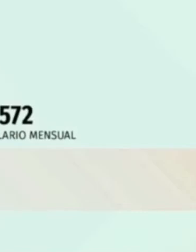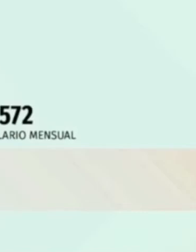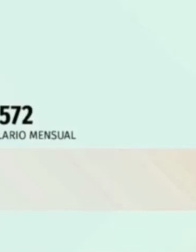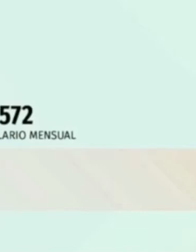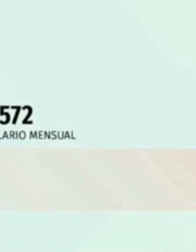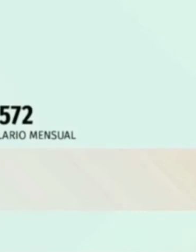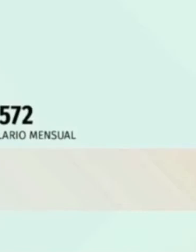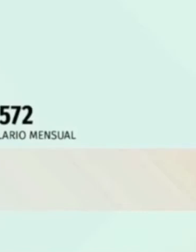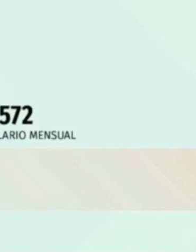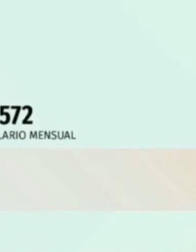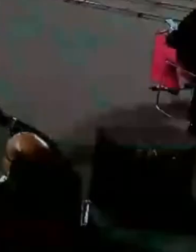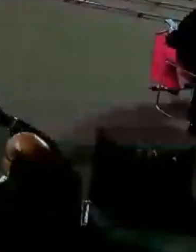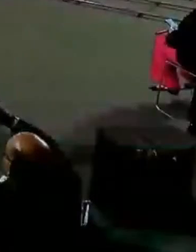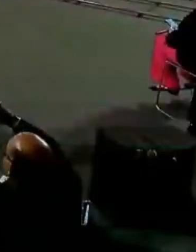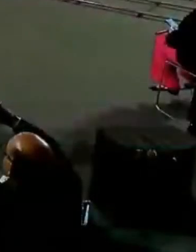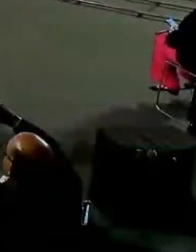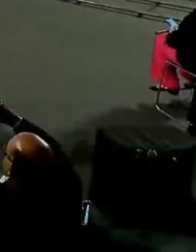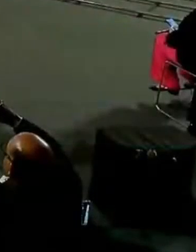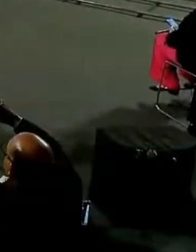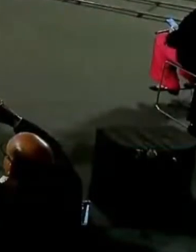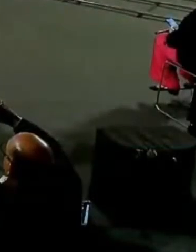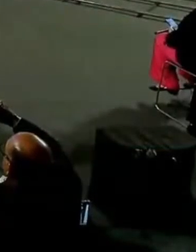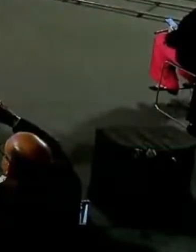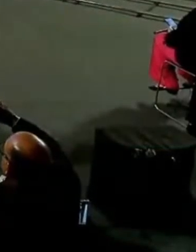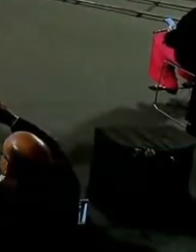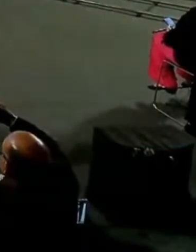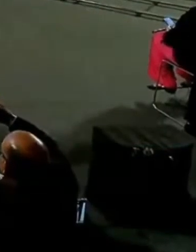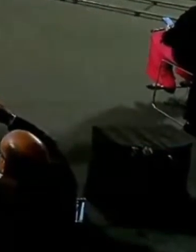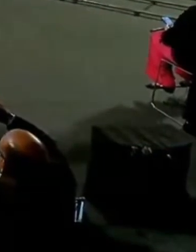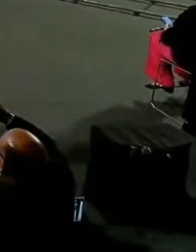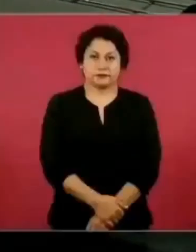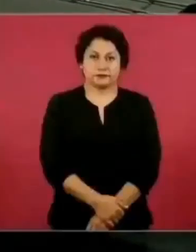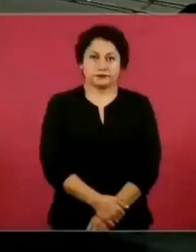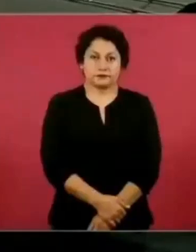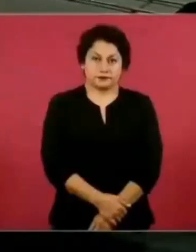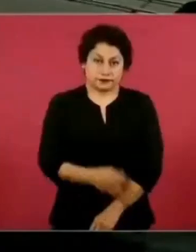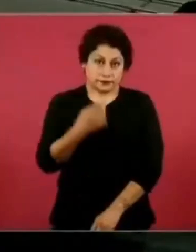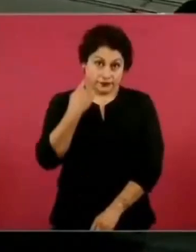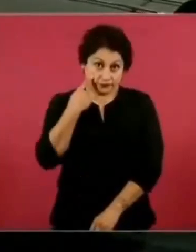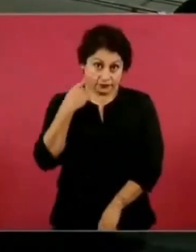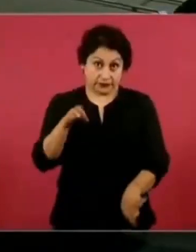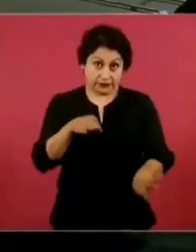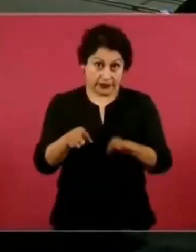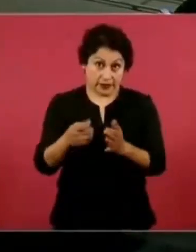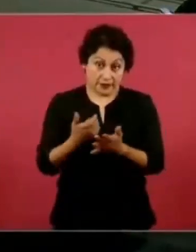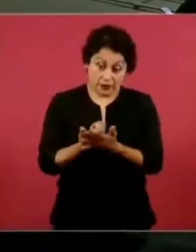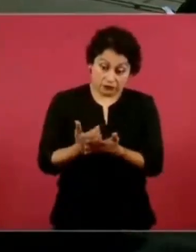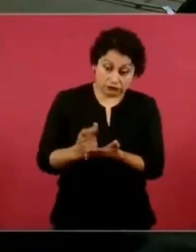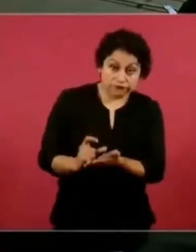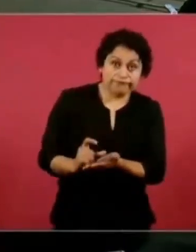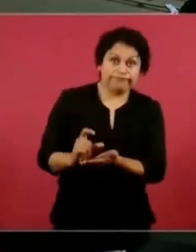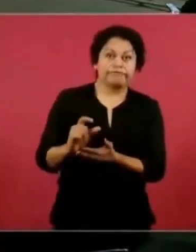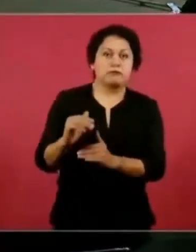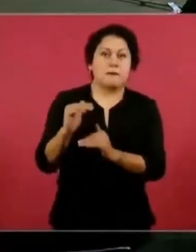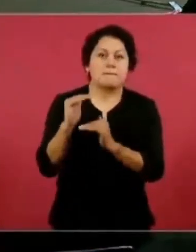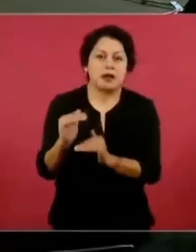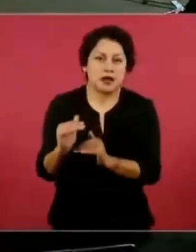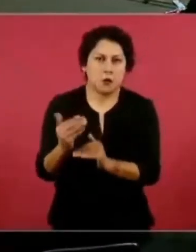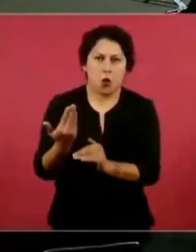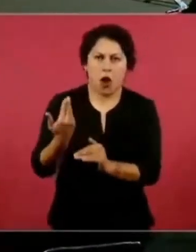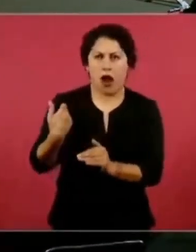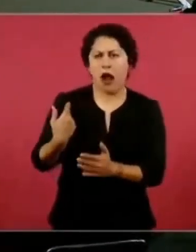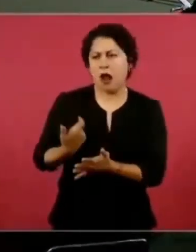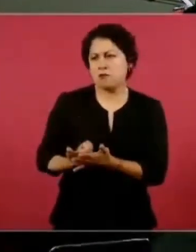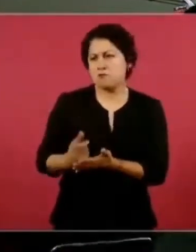7.750, y eso que se ha aumentado. Pero miren la desproporción. Y yo